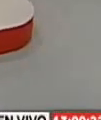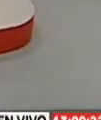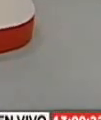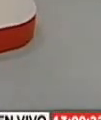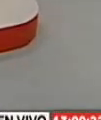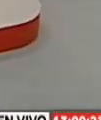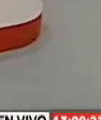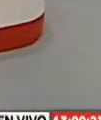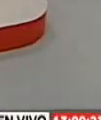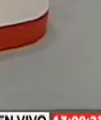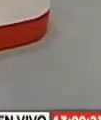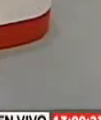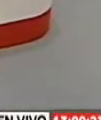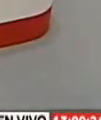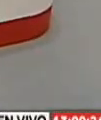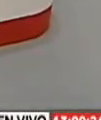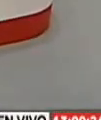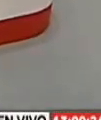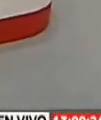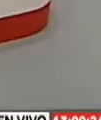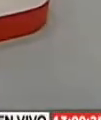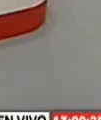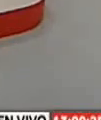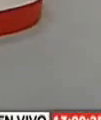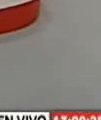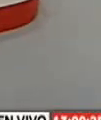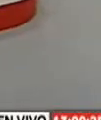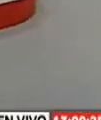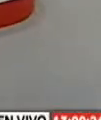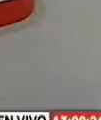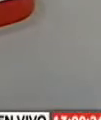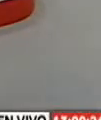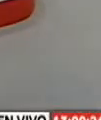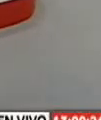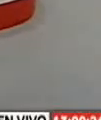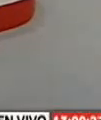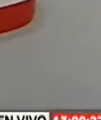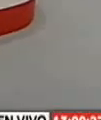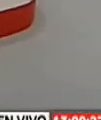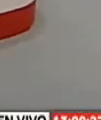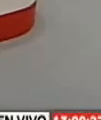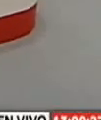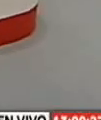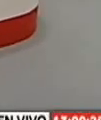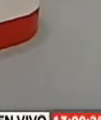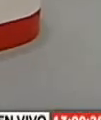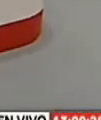Síganos en nuestras redes sociales. En Twitter, arroba Telediario S.